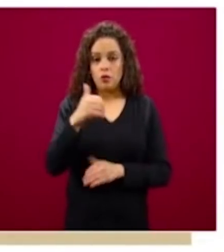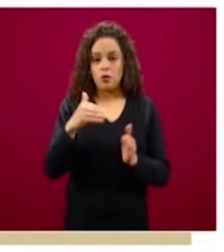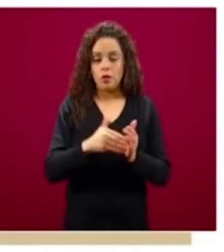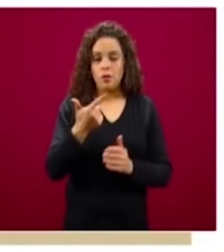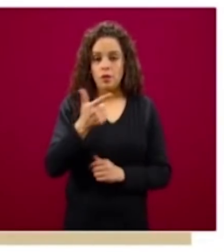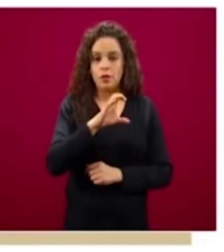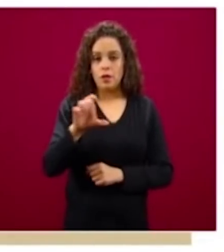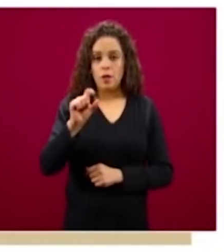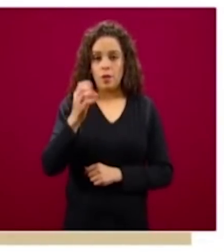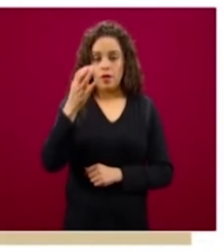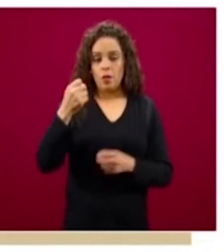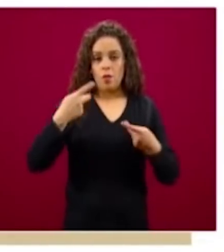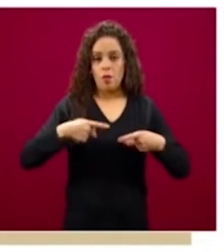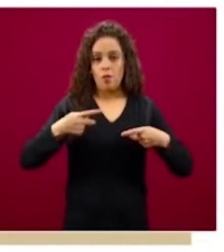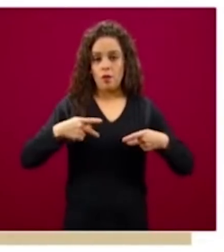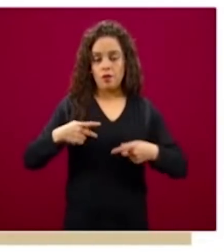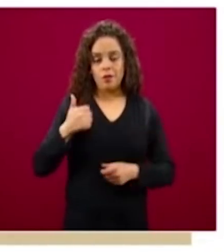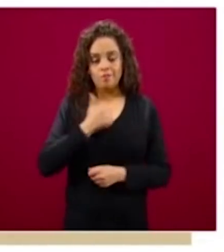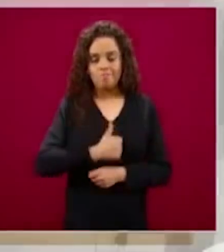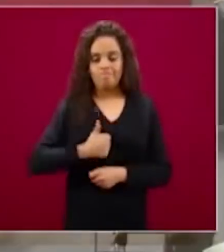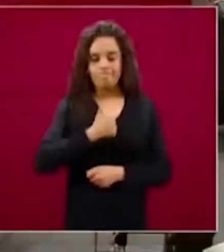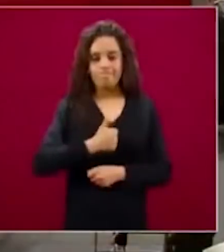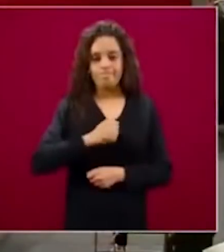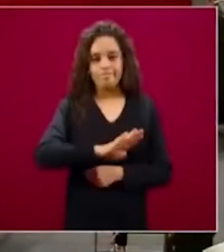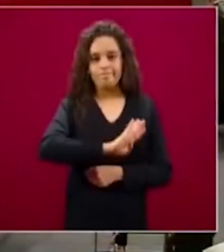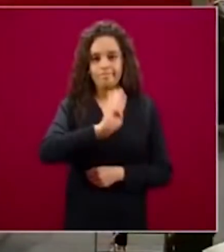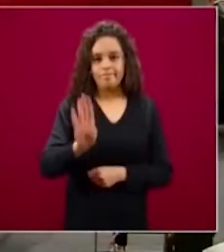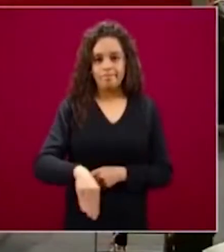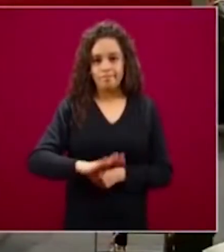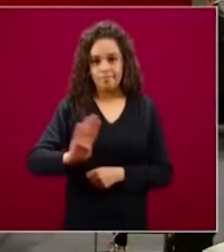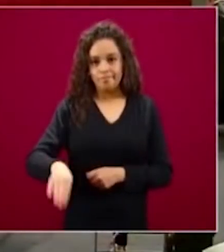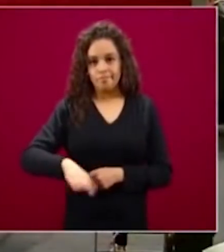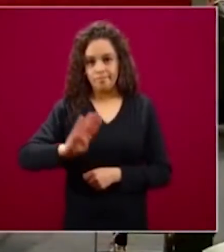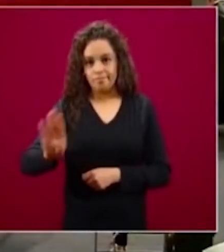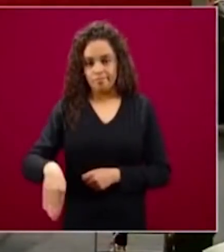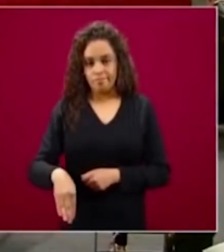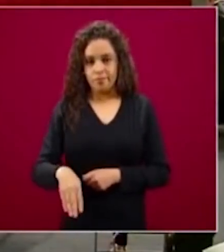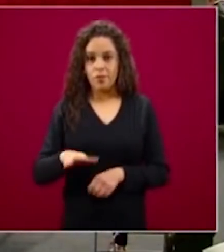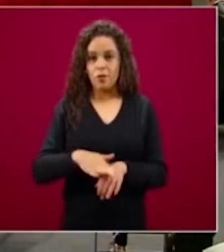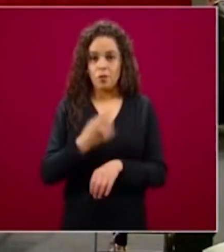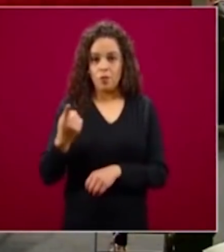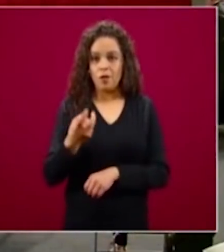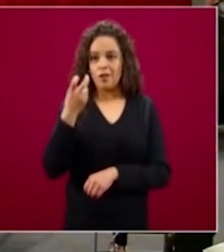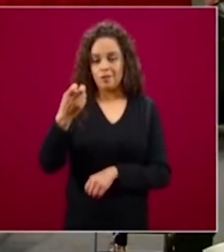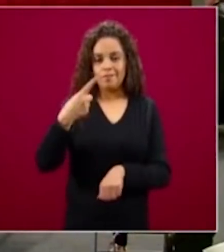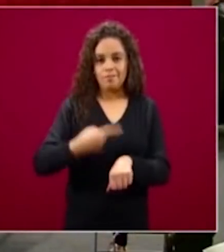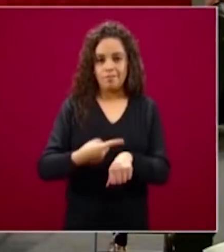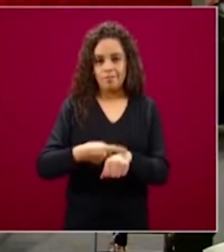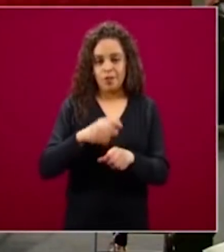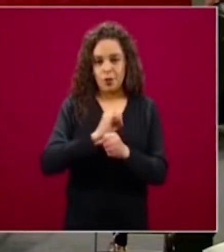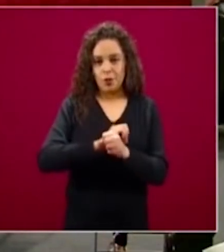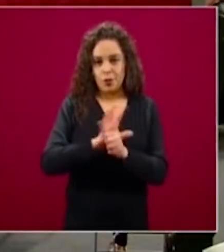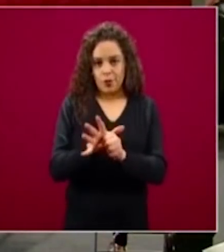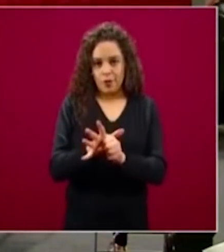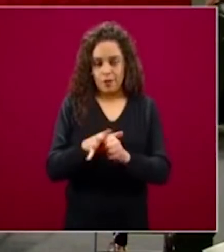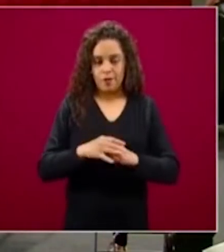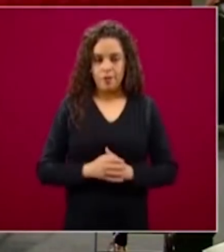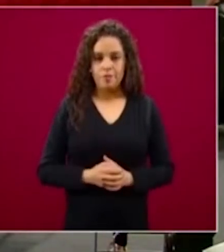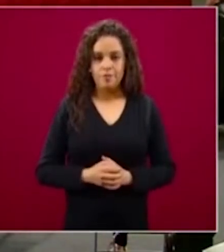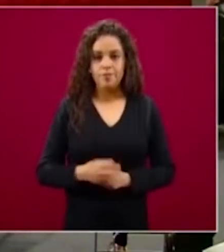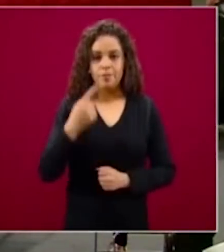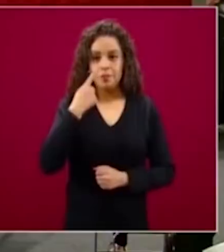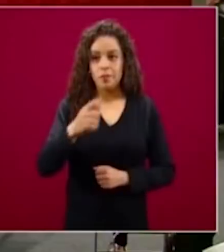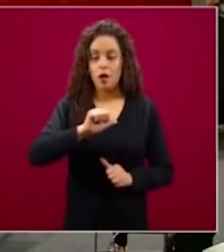11,729 personas que lamentablemente perdieron la vida a consecuencia de la enfermedad. Veamos la siguiente